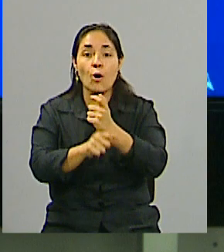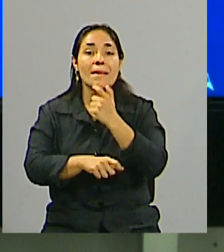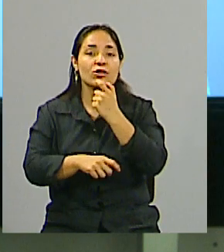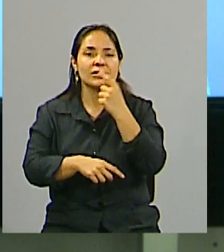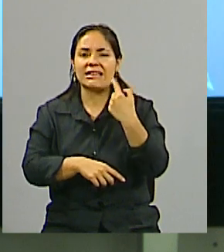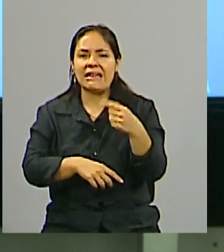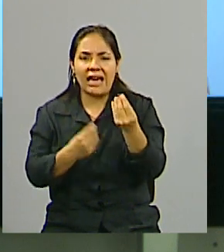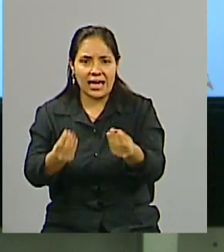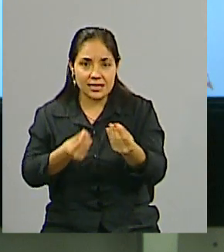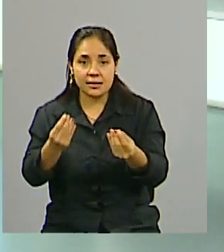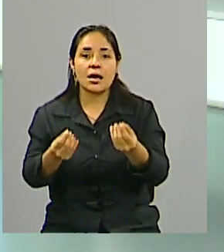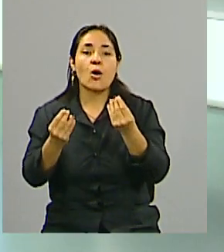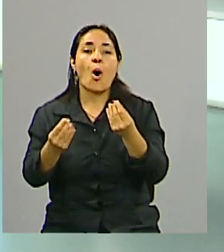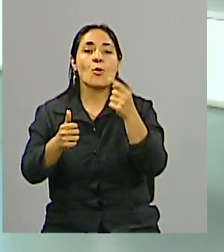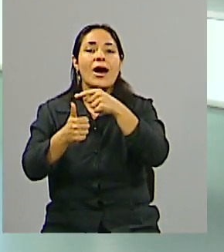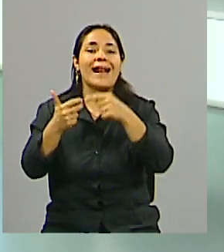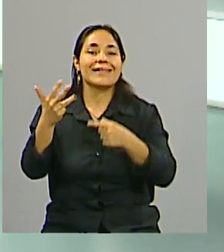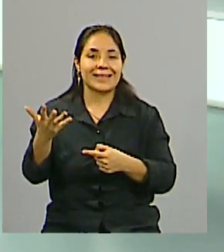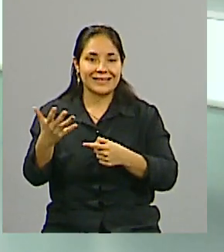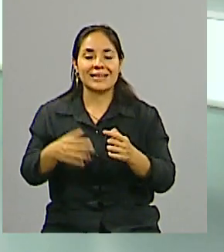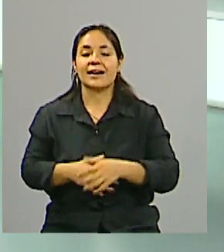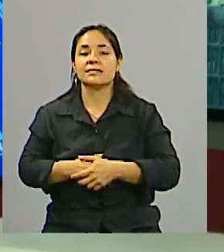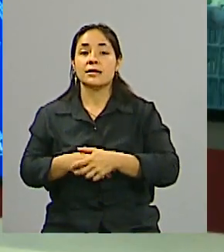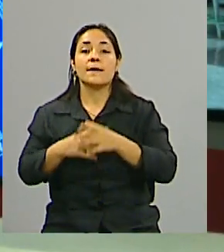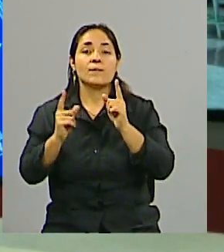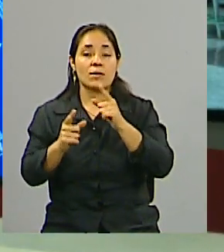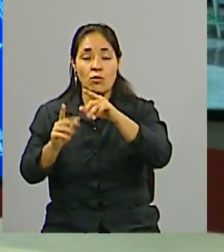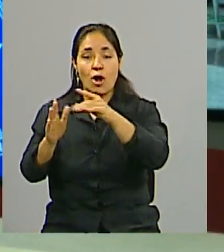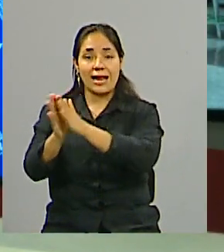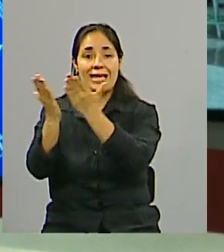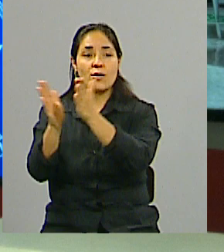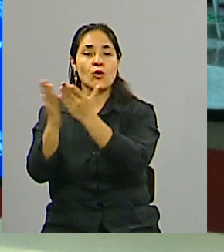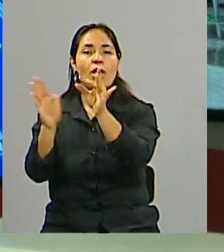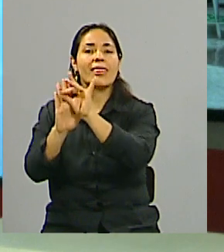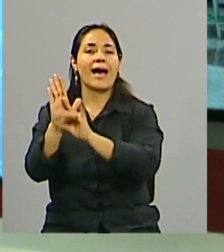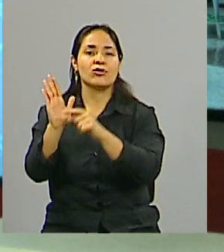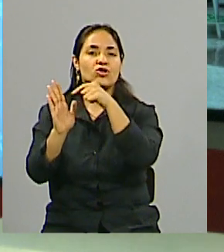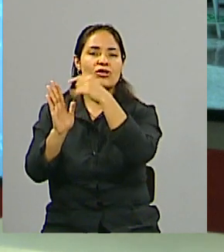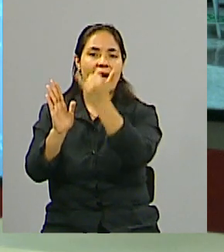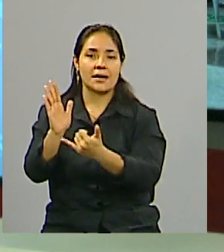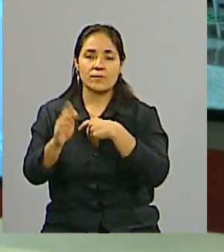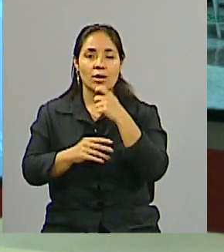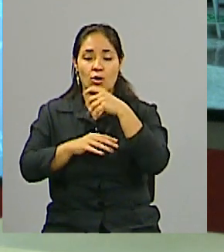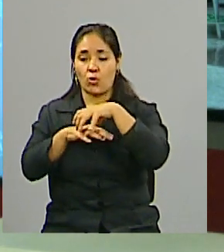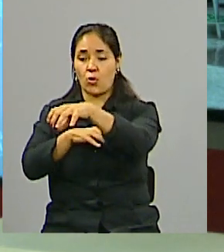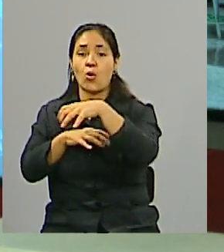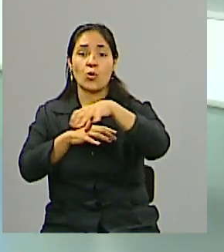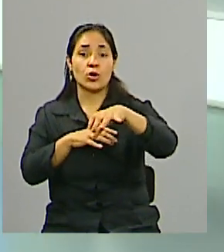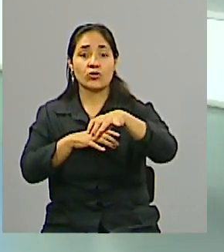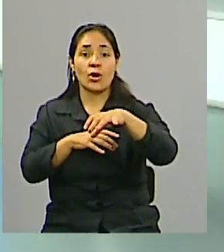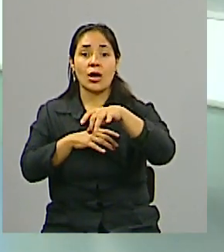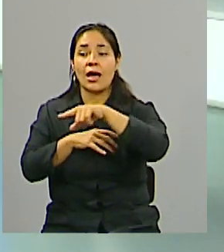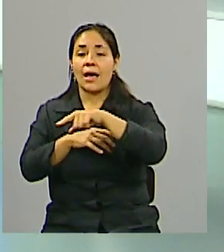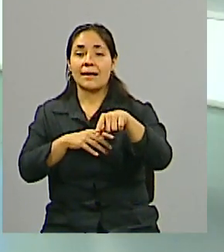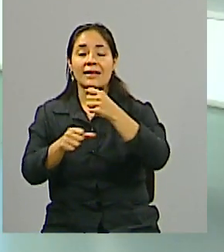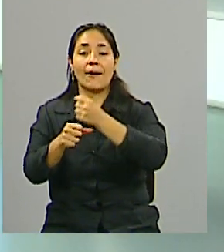problemáticas fundamentales. Y hablando de eso, pensando un poco en los datos que hay en el libro, ¿cuáles son, en qué rubro hay mejores condiciones laborales? Si tenemos que